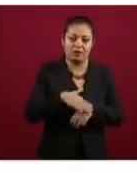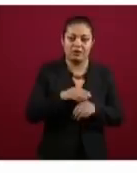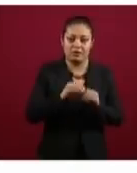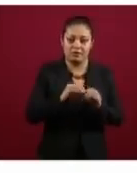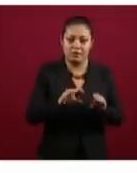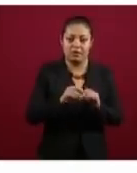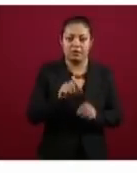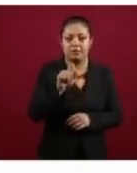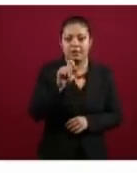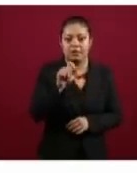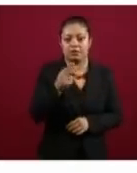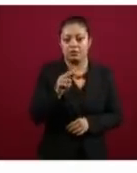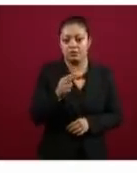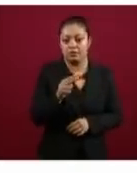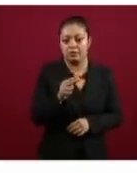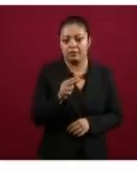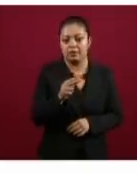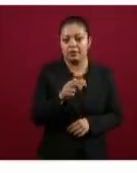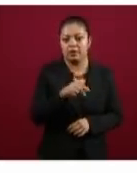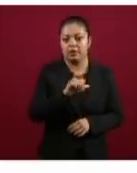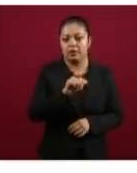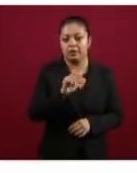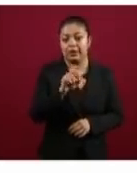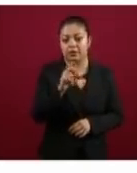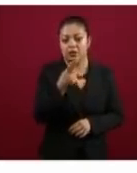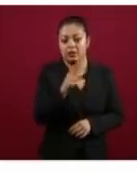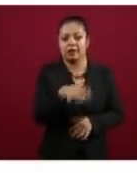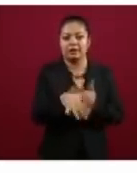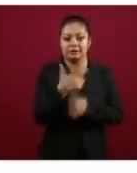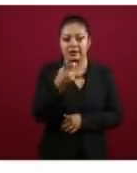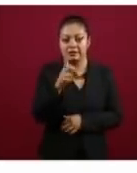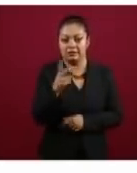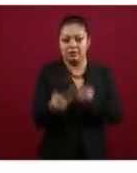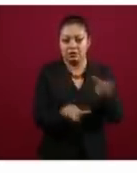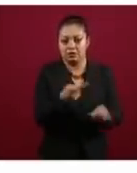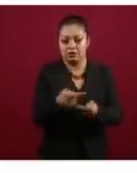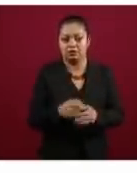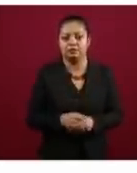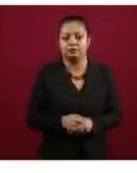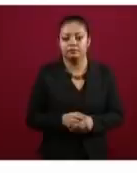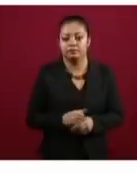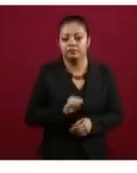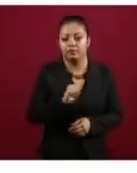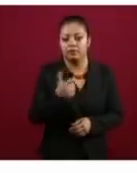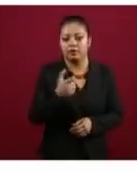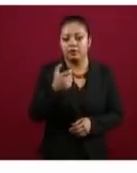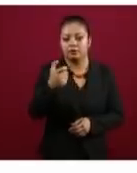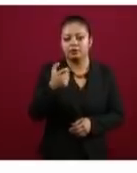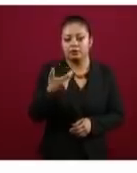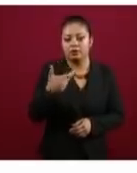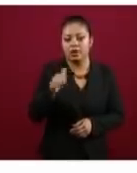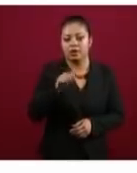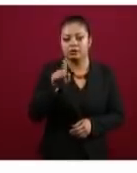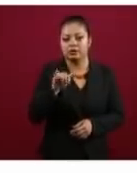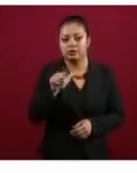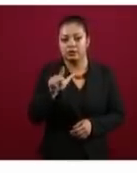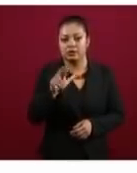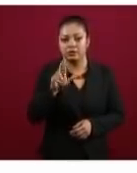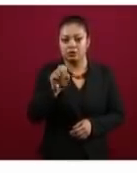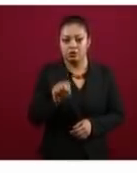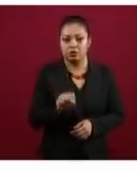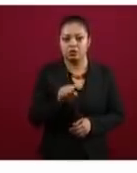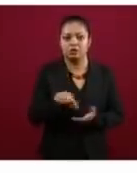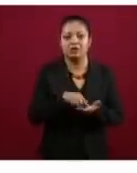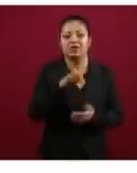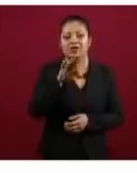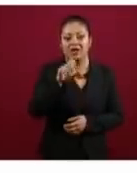asamblea consultiva el 15 de diciembre. En Xelhasil, Felipe Carrillo